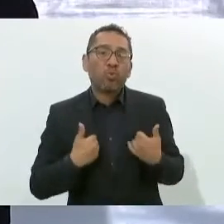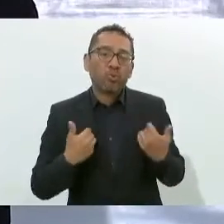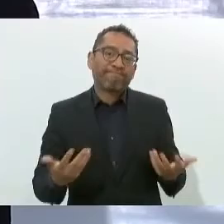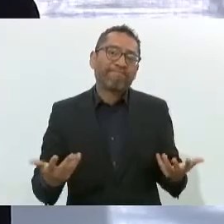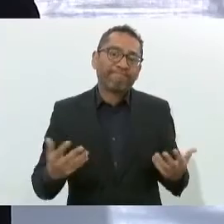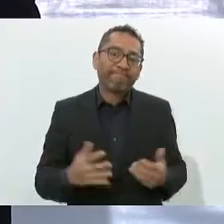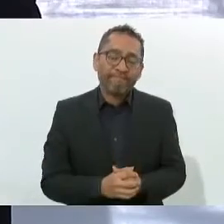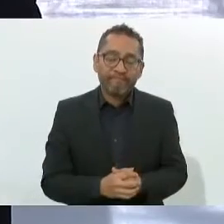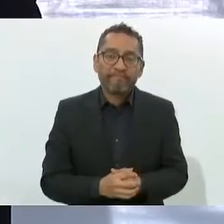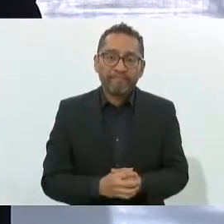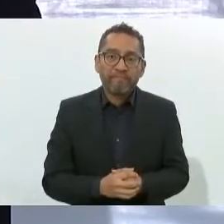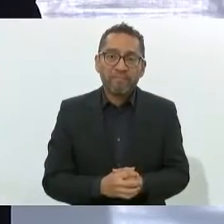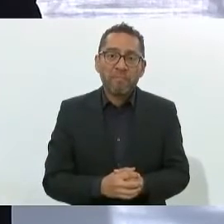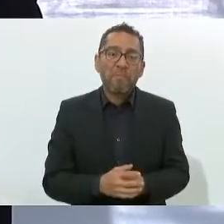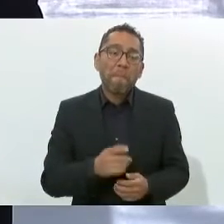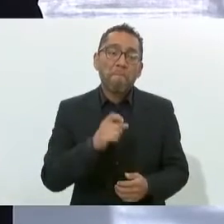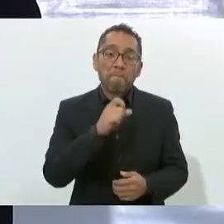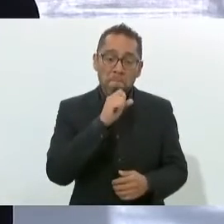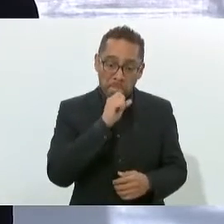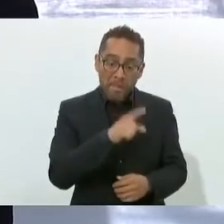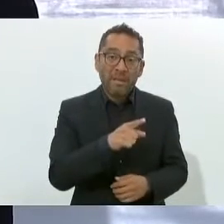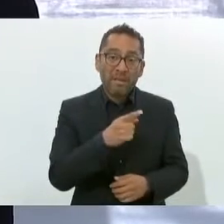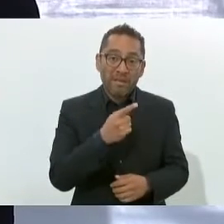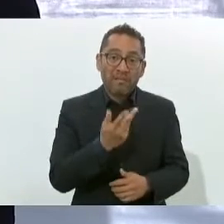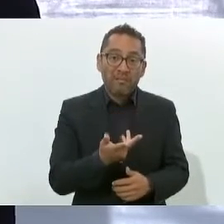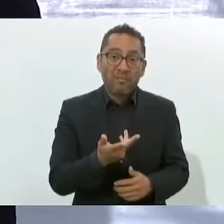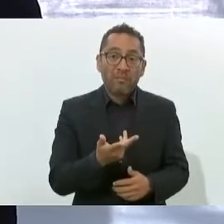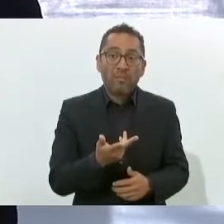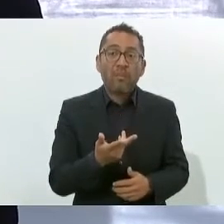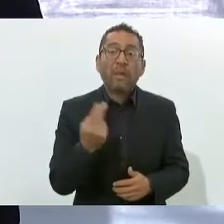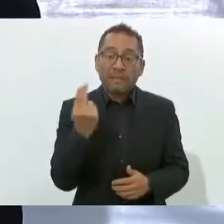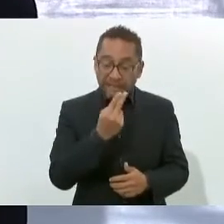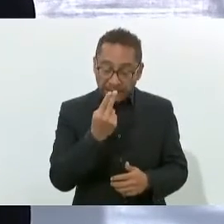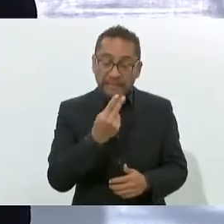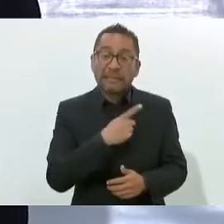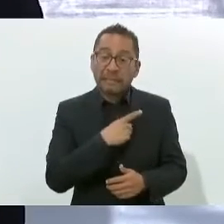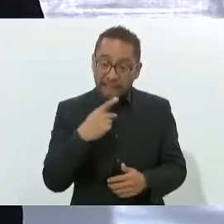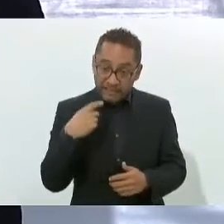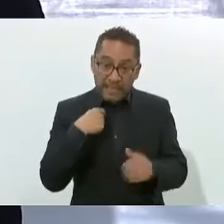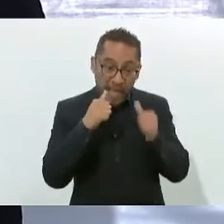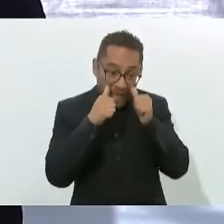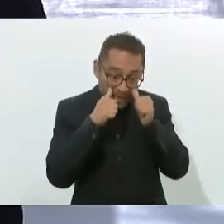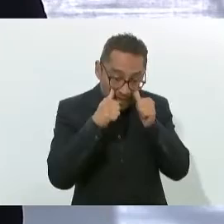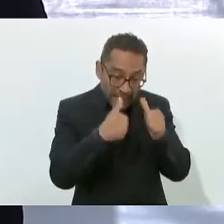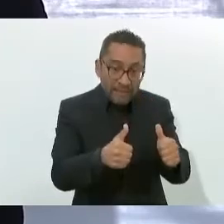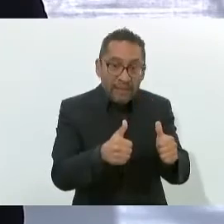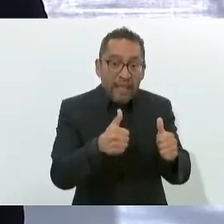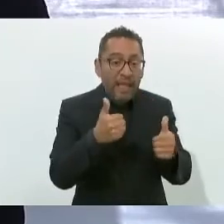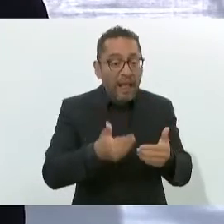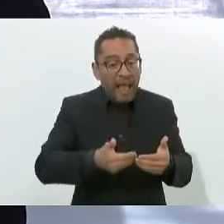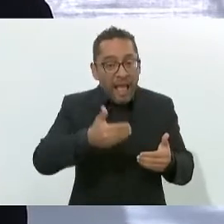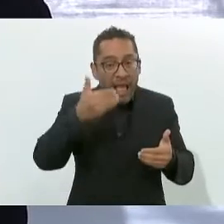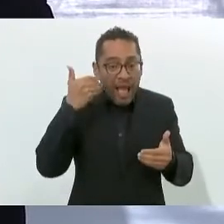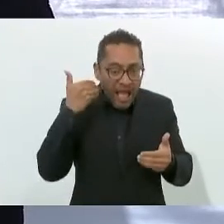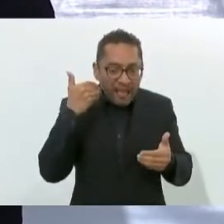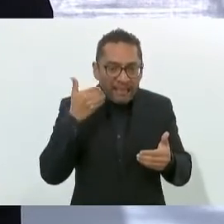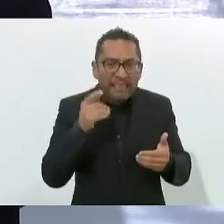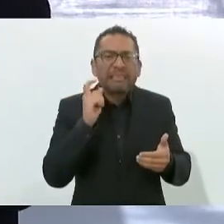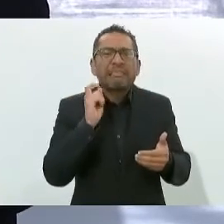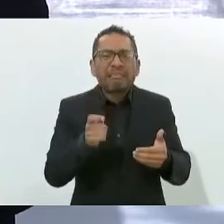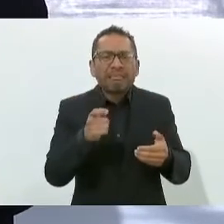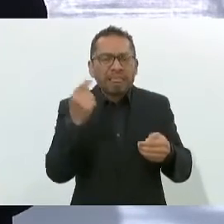Por lo mismo, tenemos que atender las causas, no